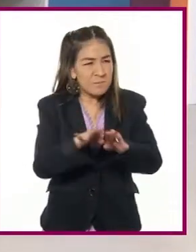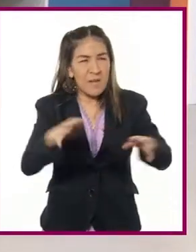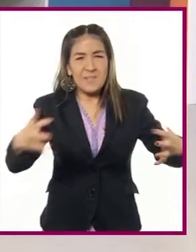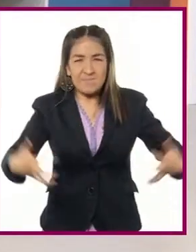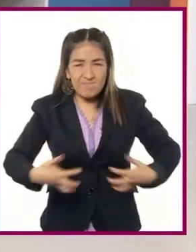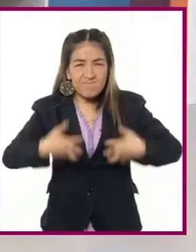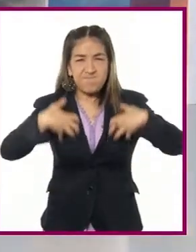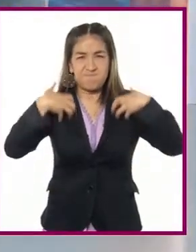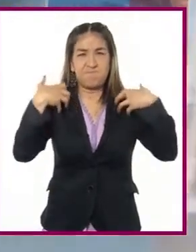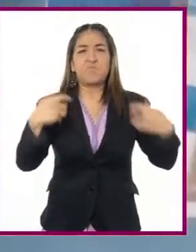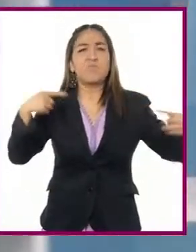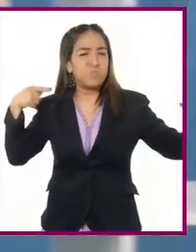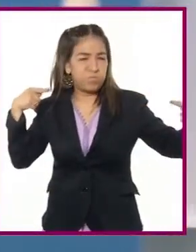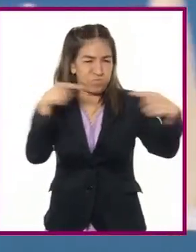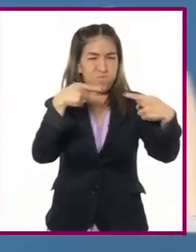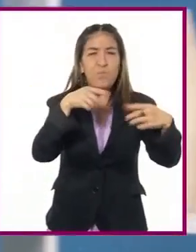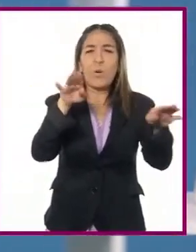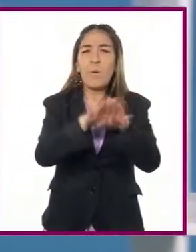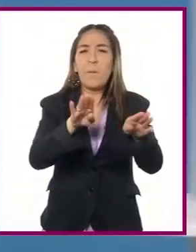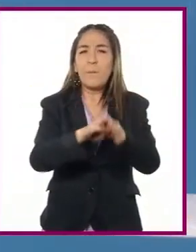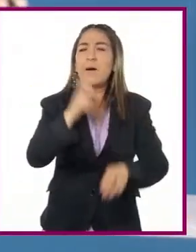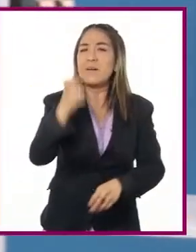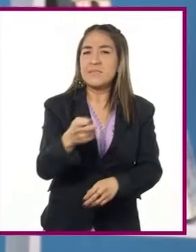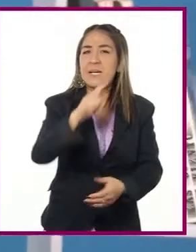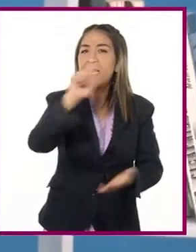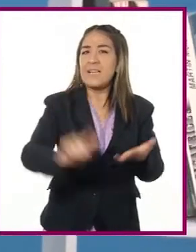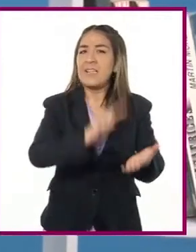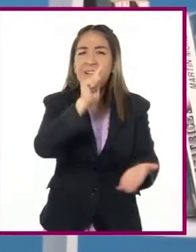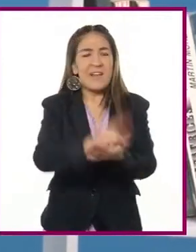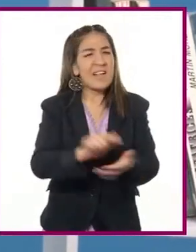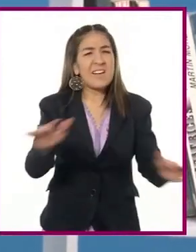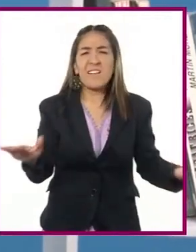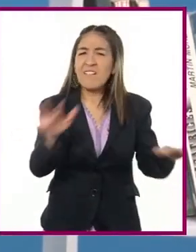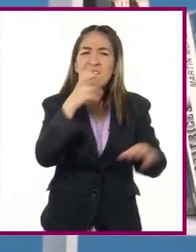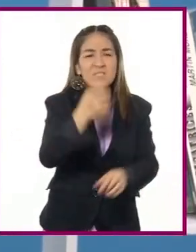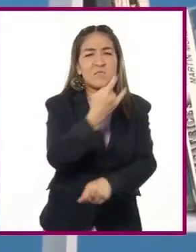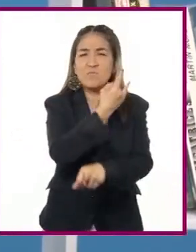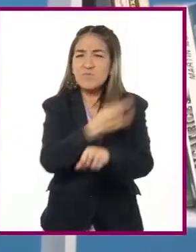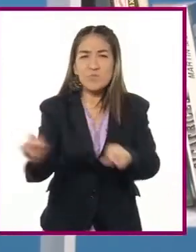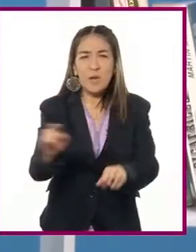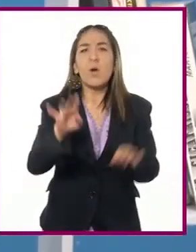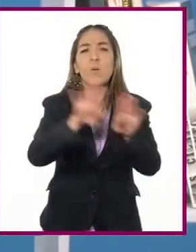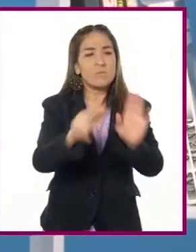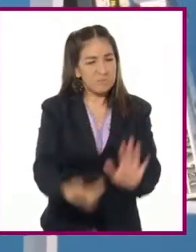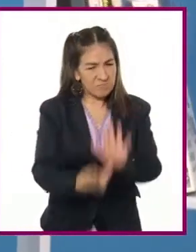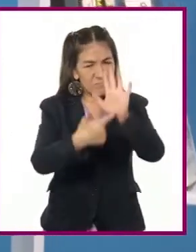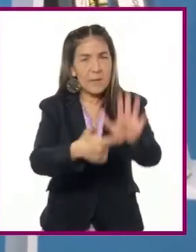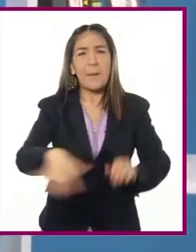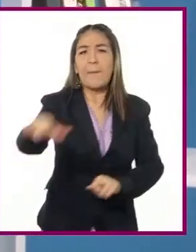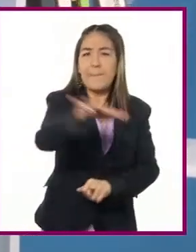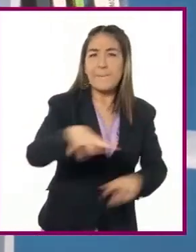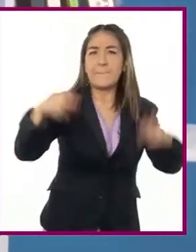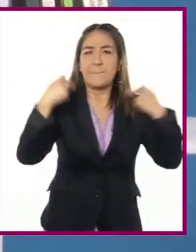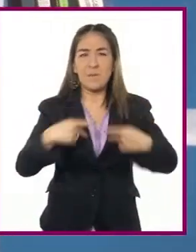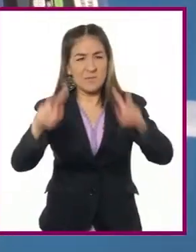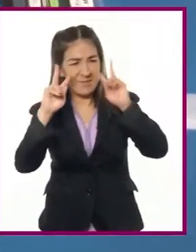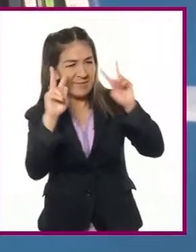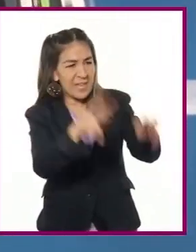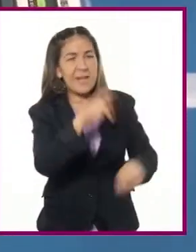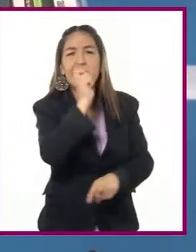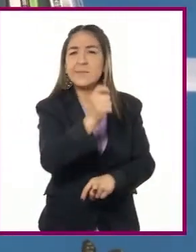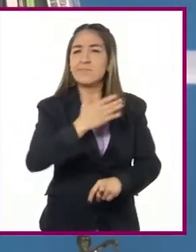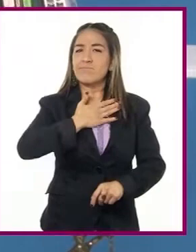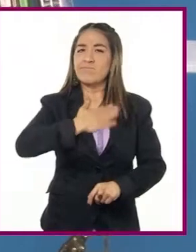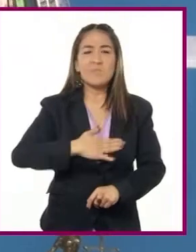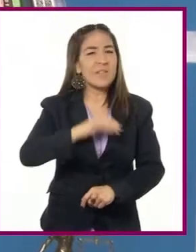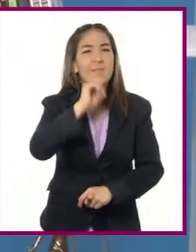los hechos, a la ley. Y además, mostrar a la opinión pública lo injusta que era esa situación